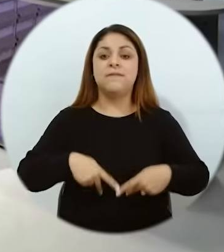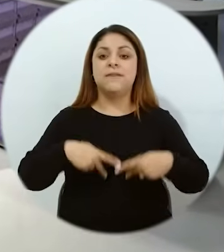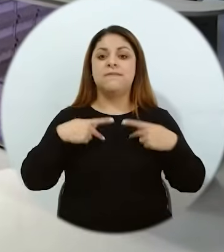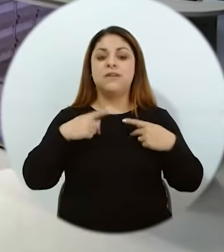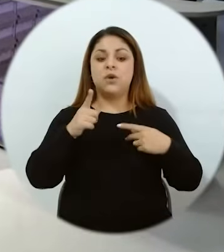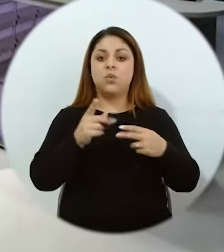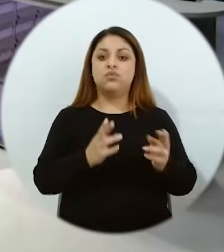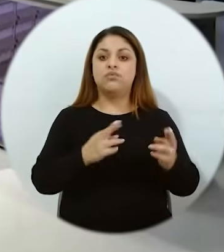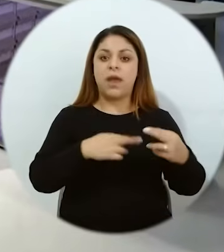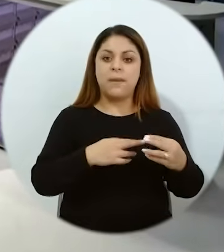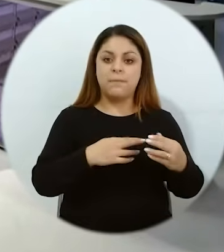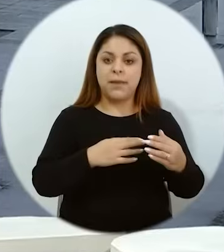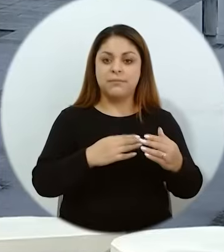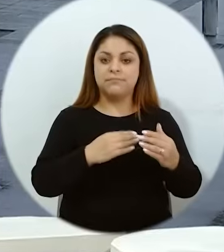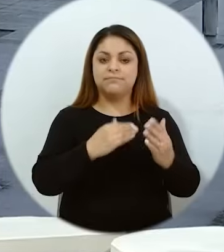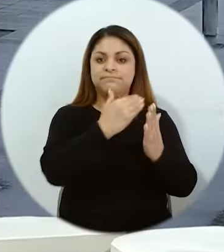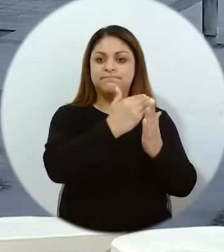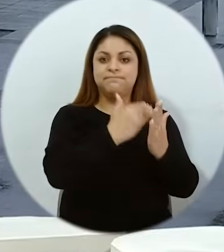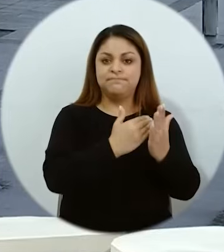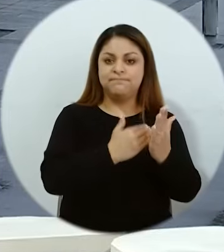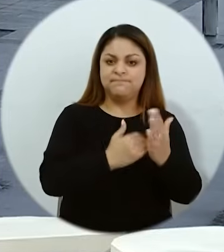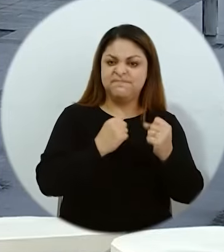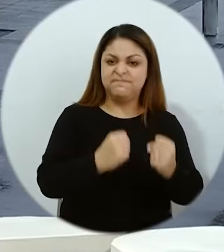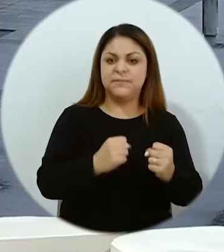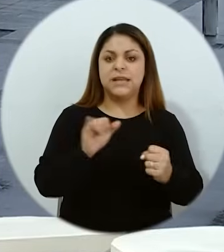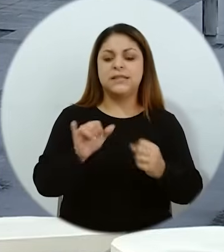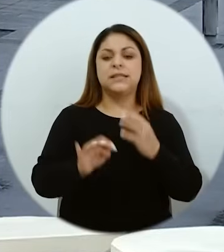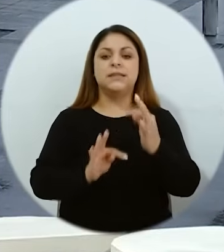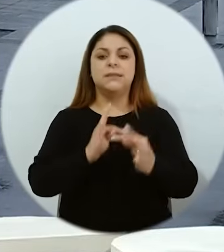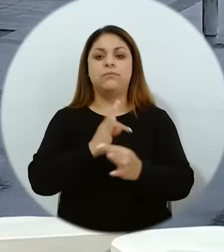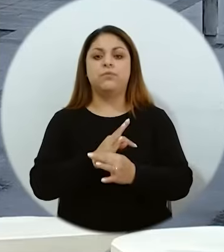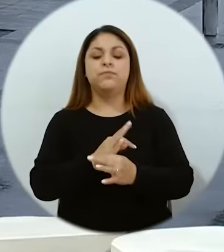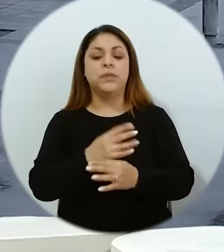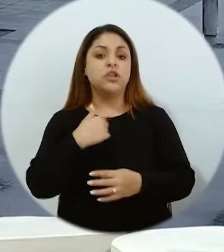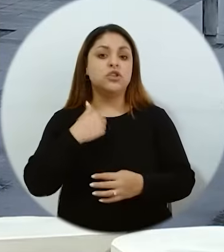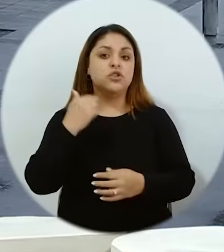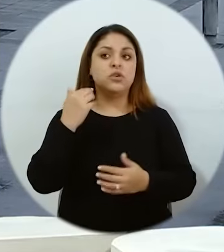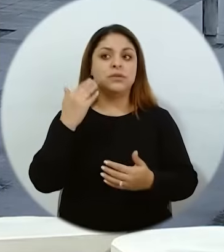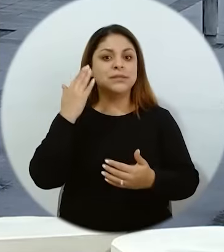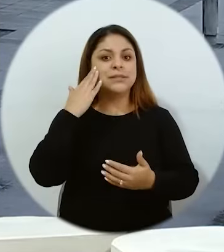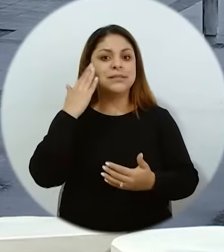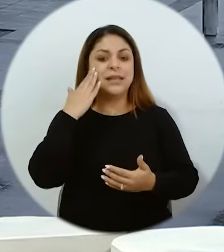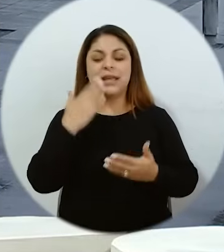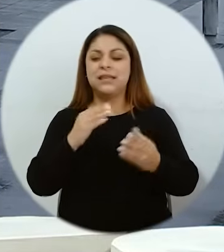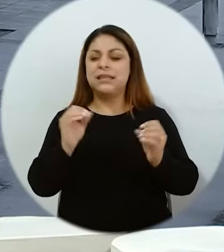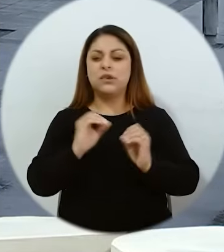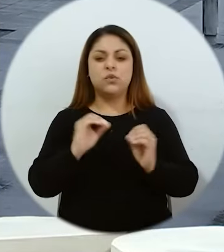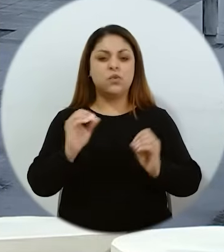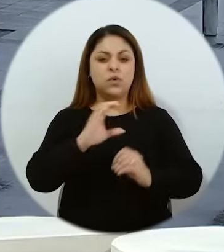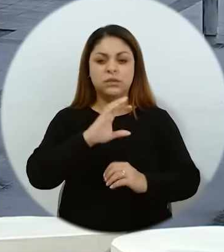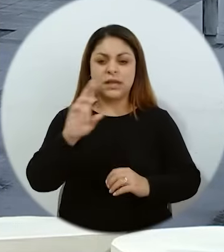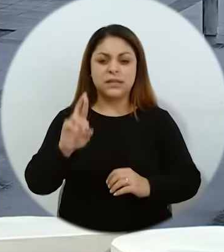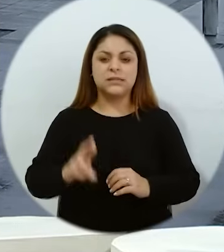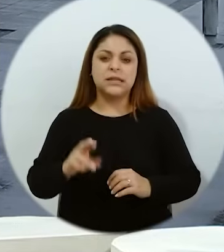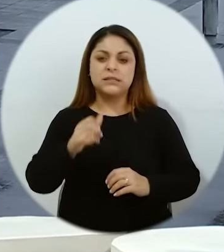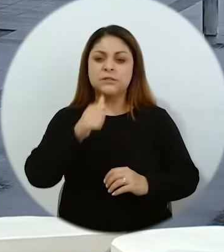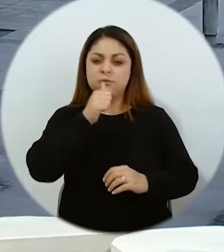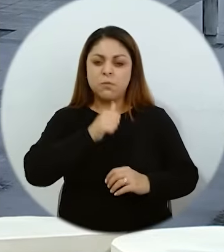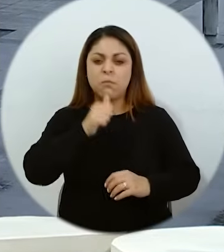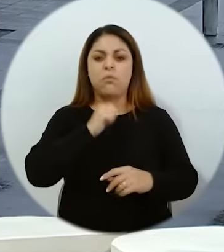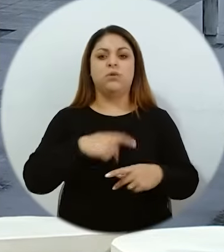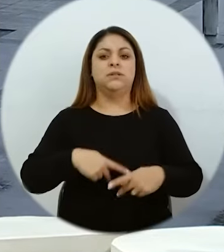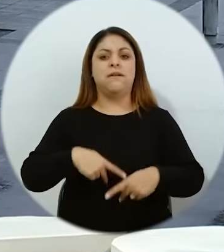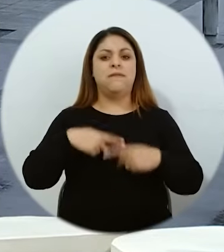vivir en un régimen de ese tipo. Exacto. Se añora un régimen del cual estoy seguro que ningún costarricense soportaría